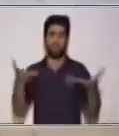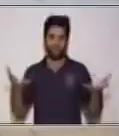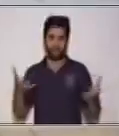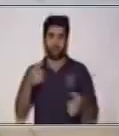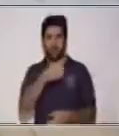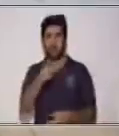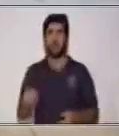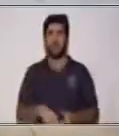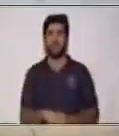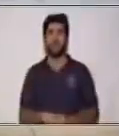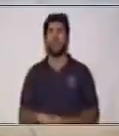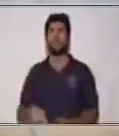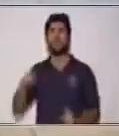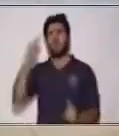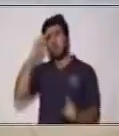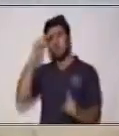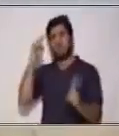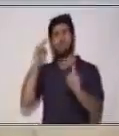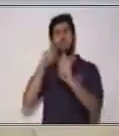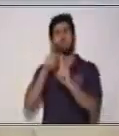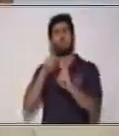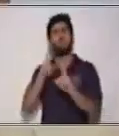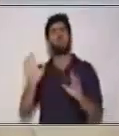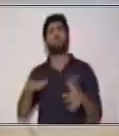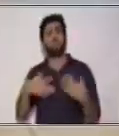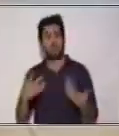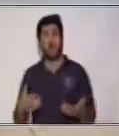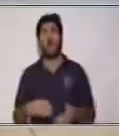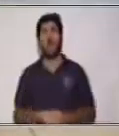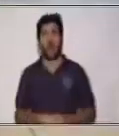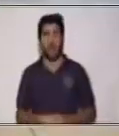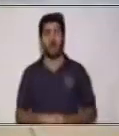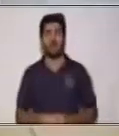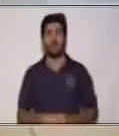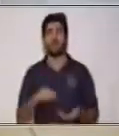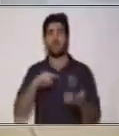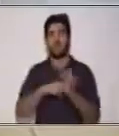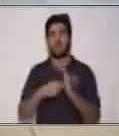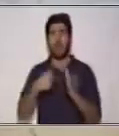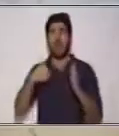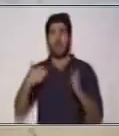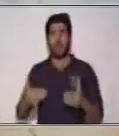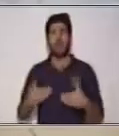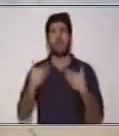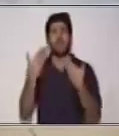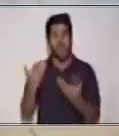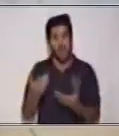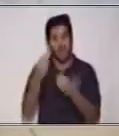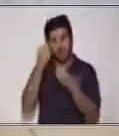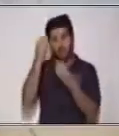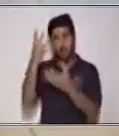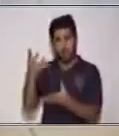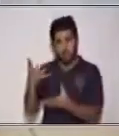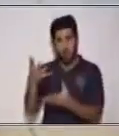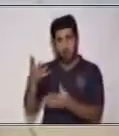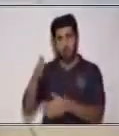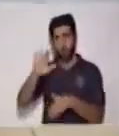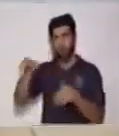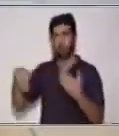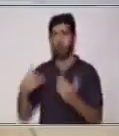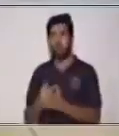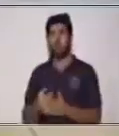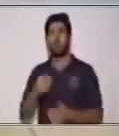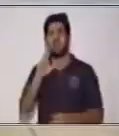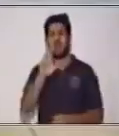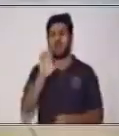el propósito? El propósito es dar información sobre resultados. ¿Pero resultados